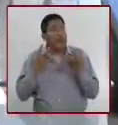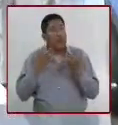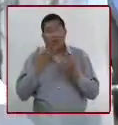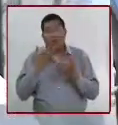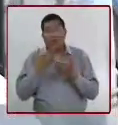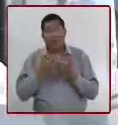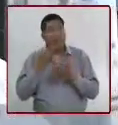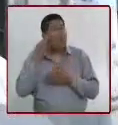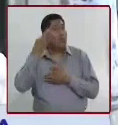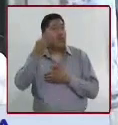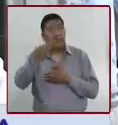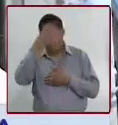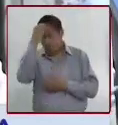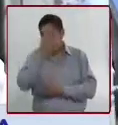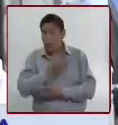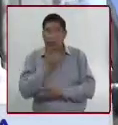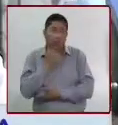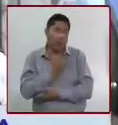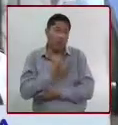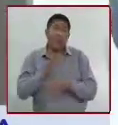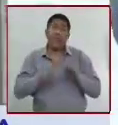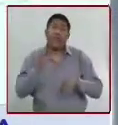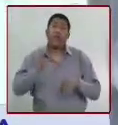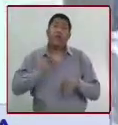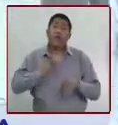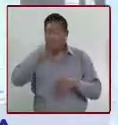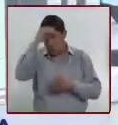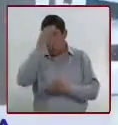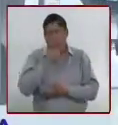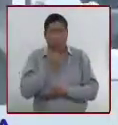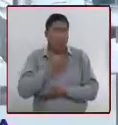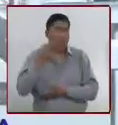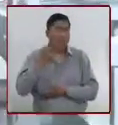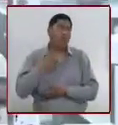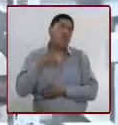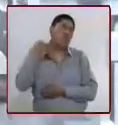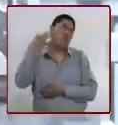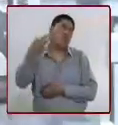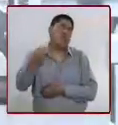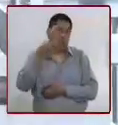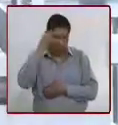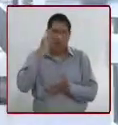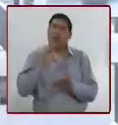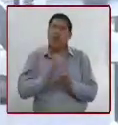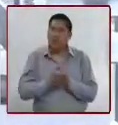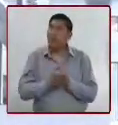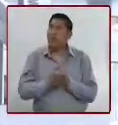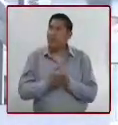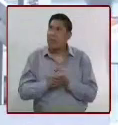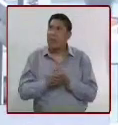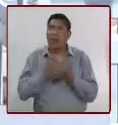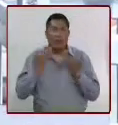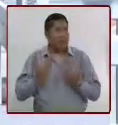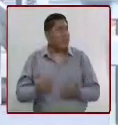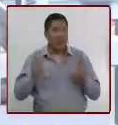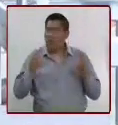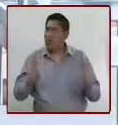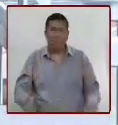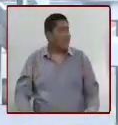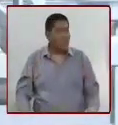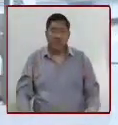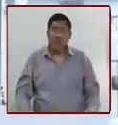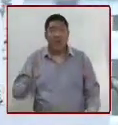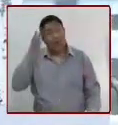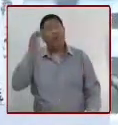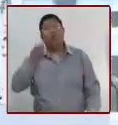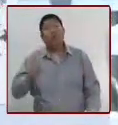un buen futuro a mis hijos en caso que yo tuviera un hijo. Bueno, de aquí a un tiempo, yo creo. Por de momento, no. ¿Por qué